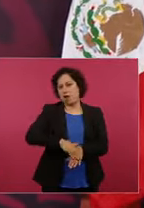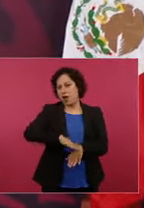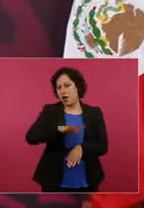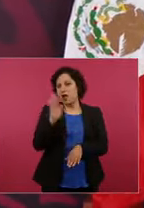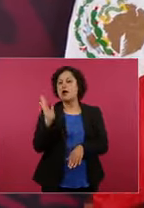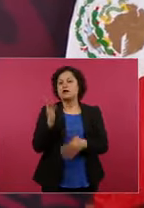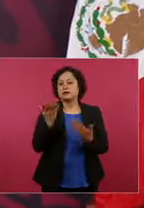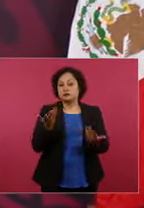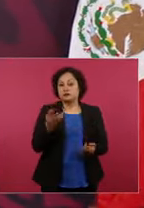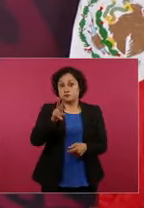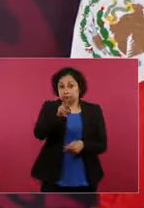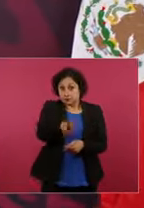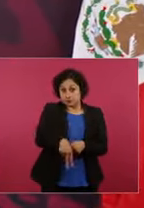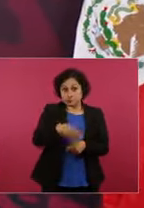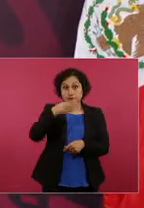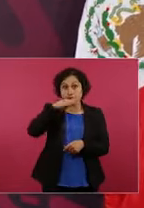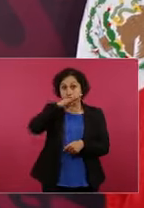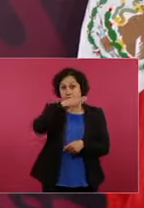planta bendita.